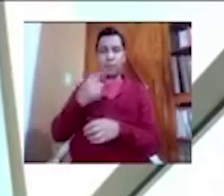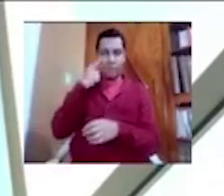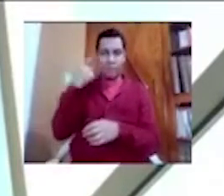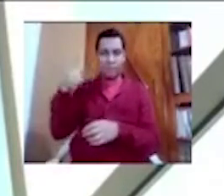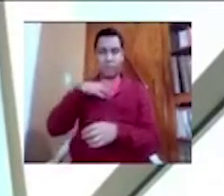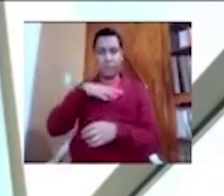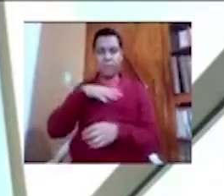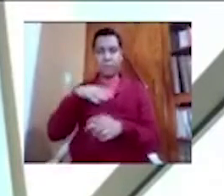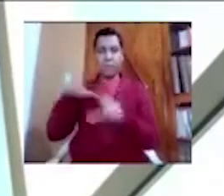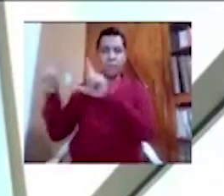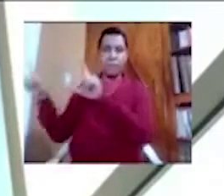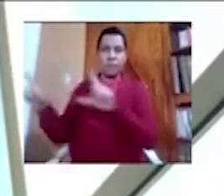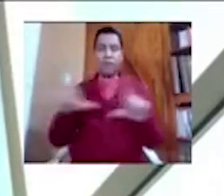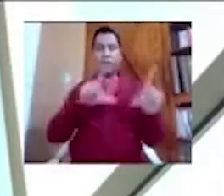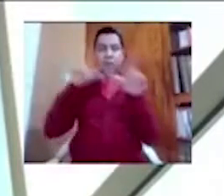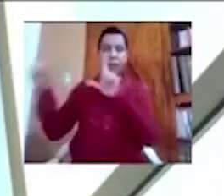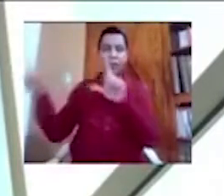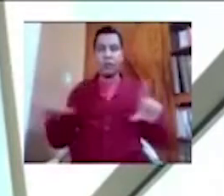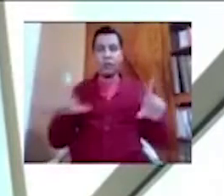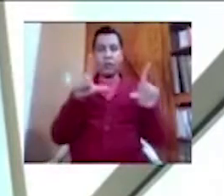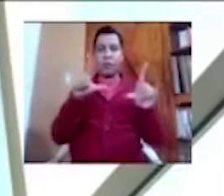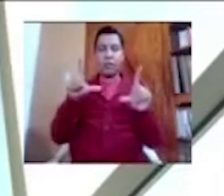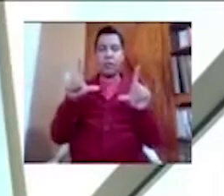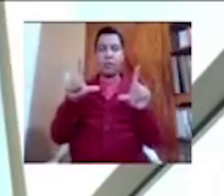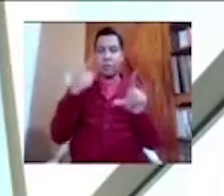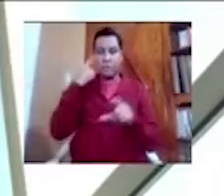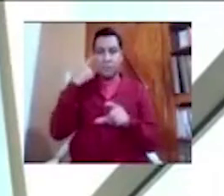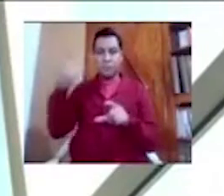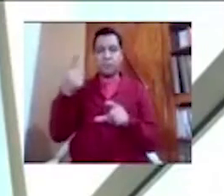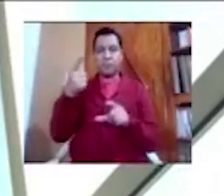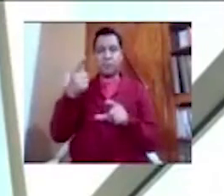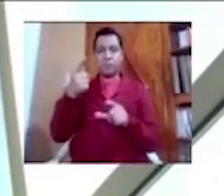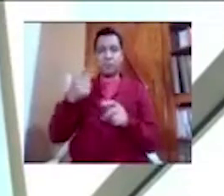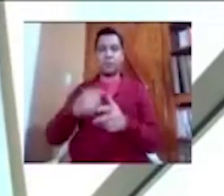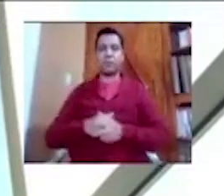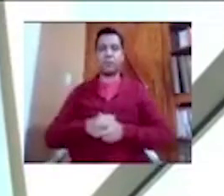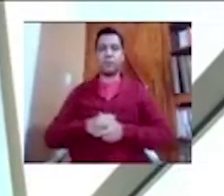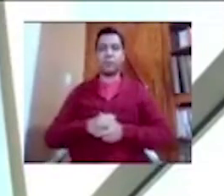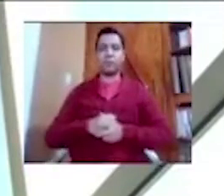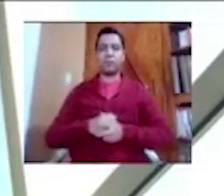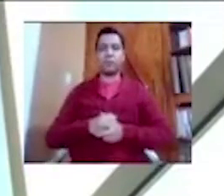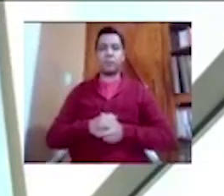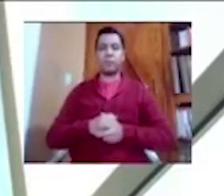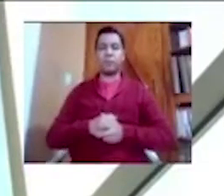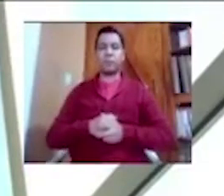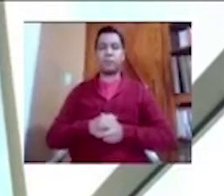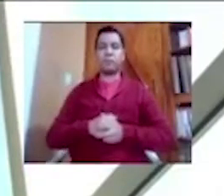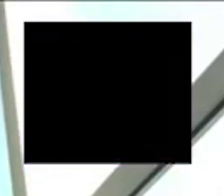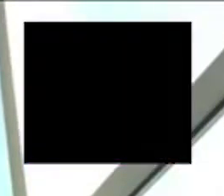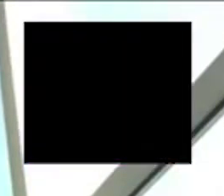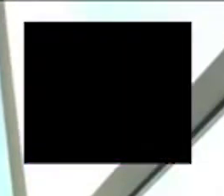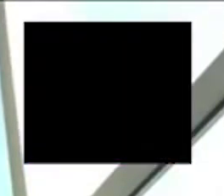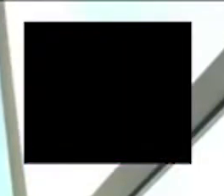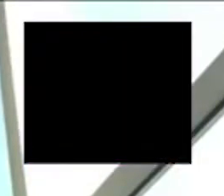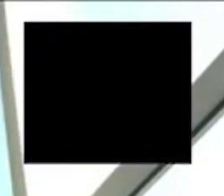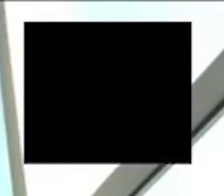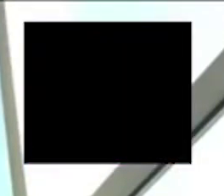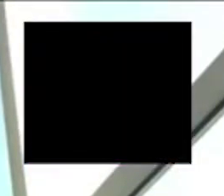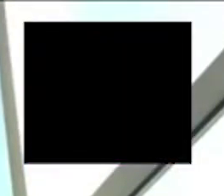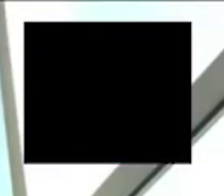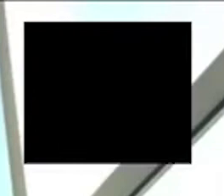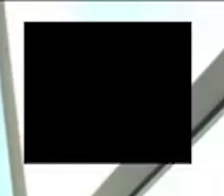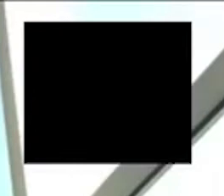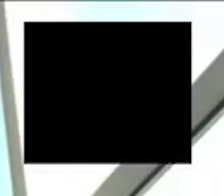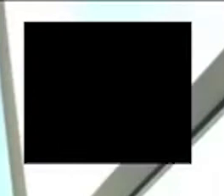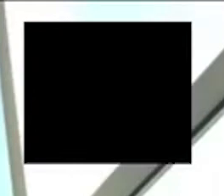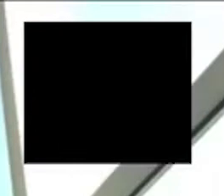para entender este complejo mundo donde hay ciudades-estado que se fortalecen a